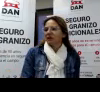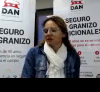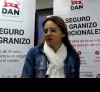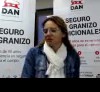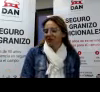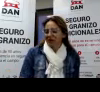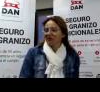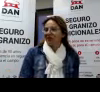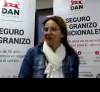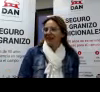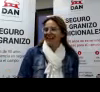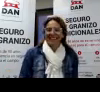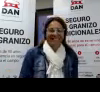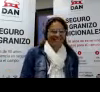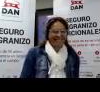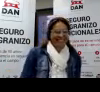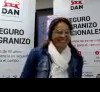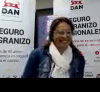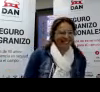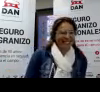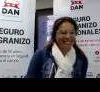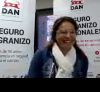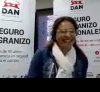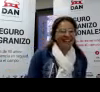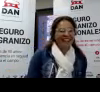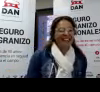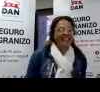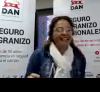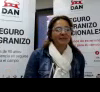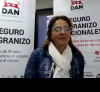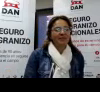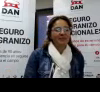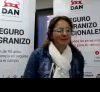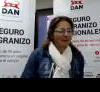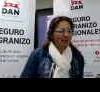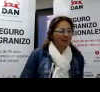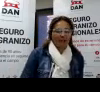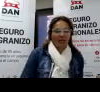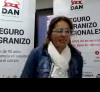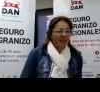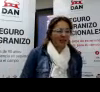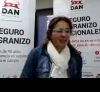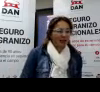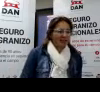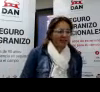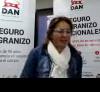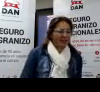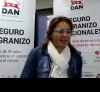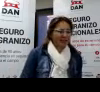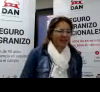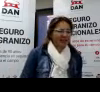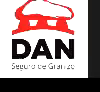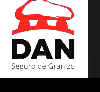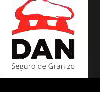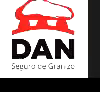a nivel regional, pero no es lo único. Y fíjense que justamente hemos tenido un año que cuando